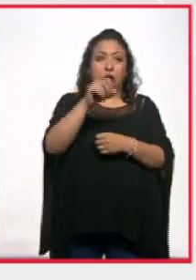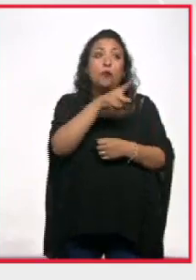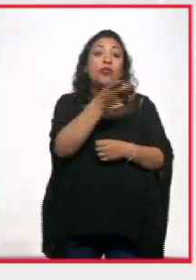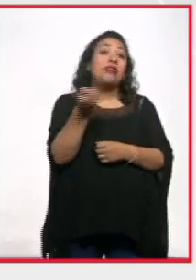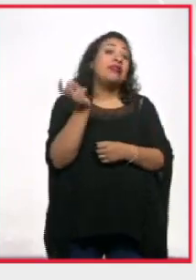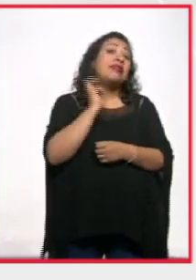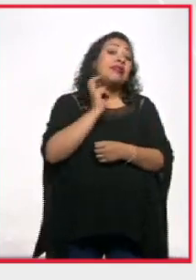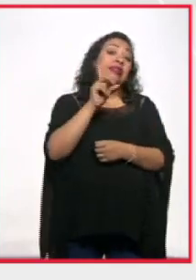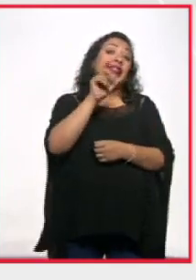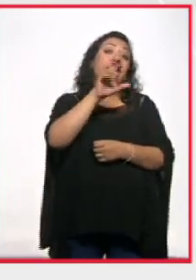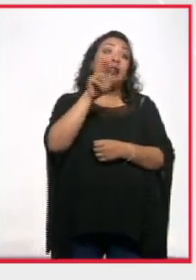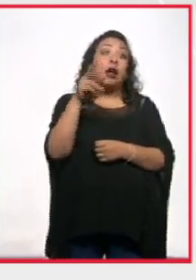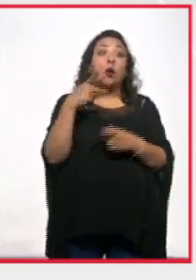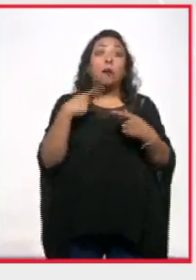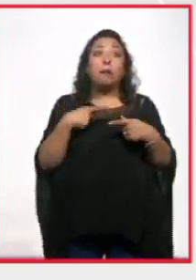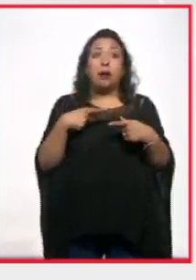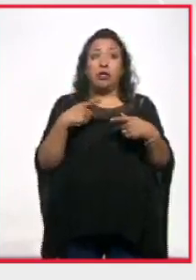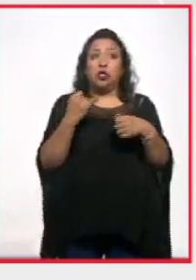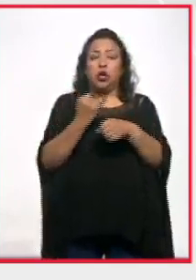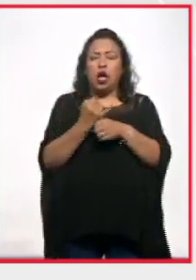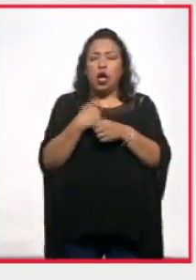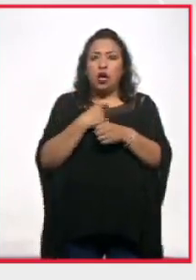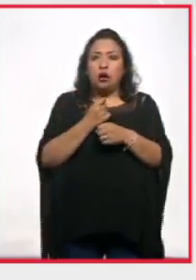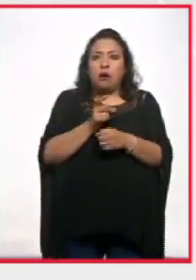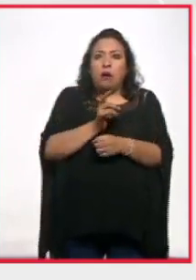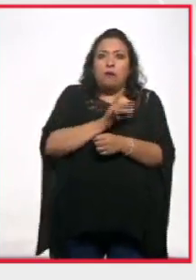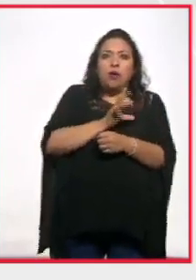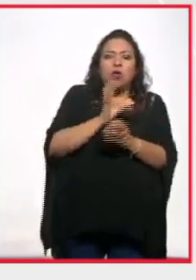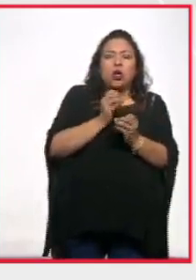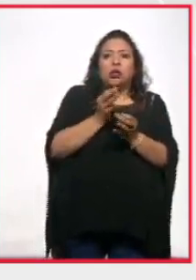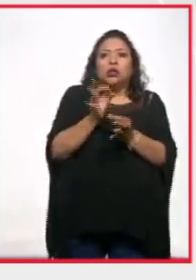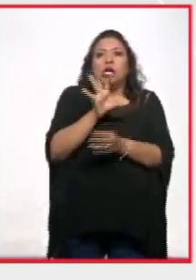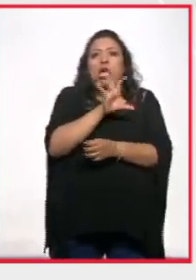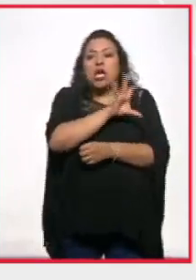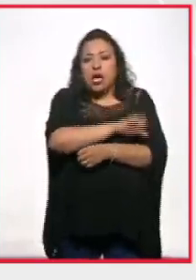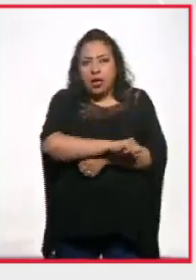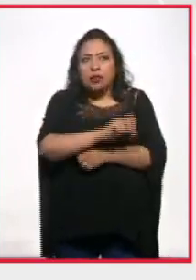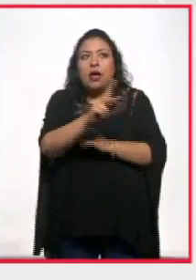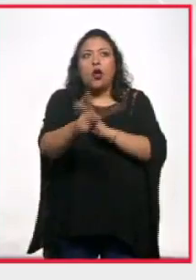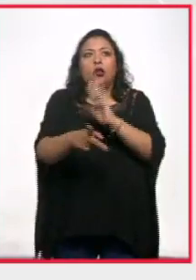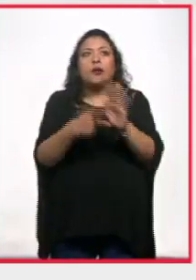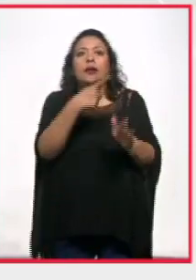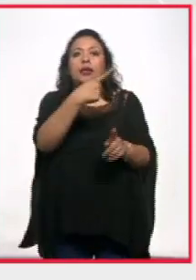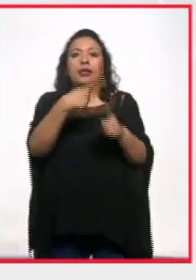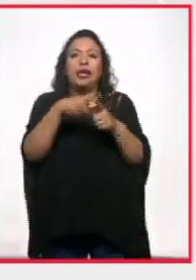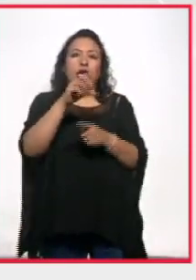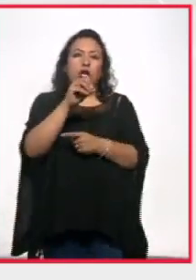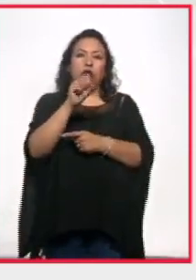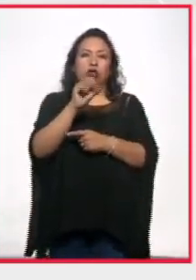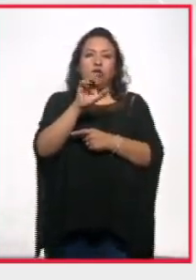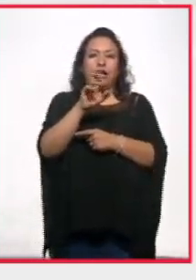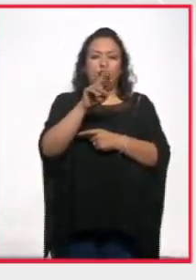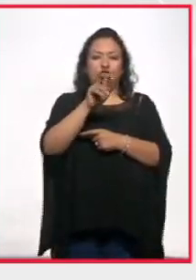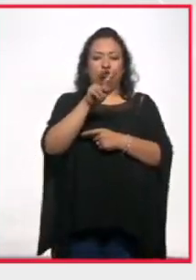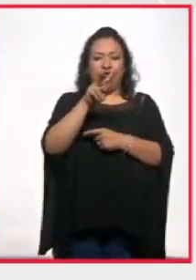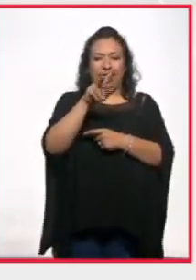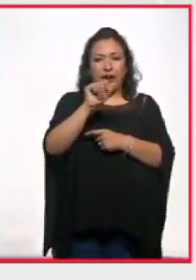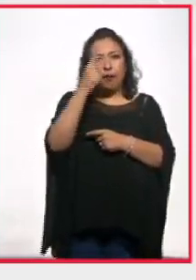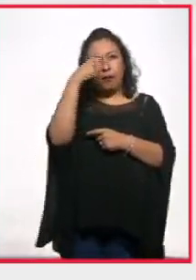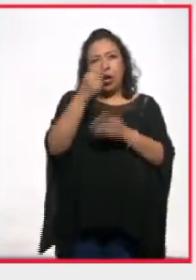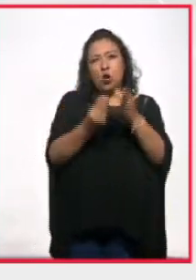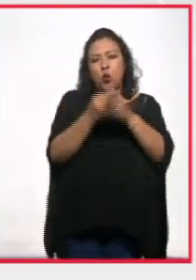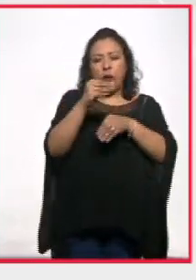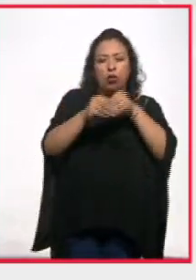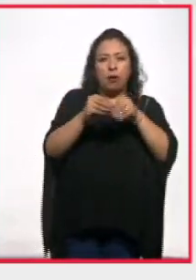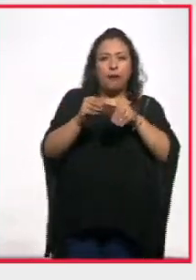Drácula, personaje que despierta horror o una fascinación desmedida, es retomada por Oscar Rubalcaba para su más reciente